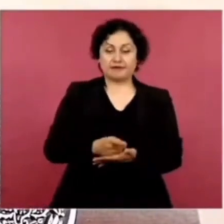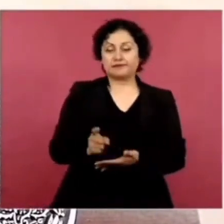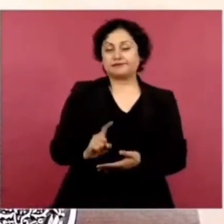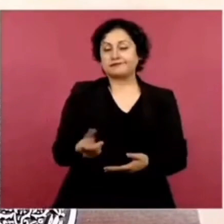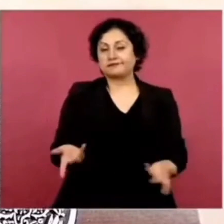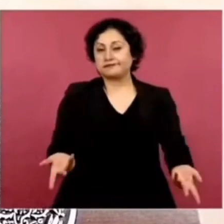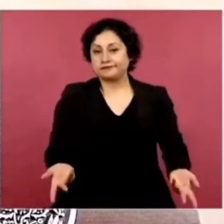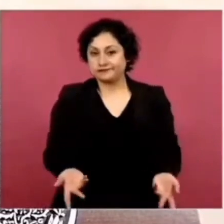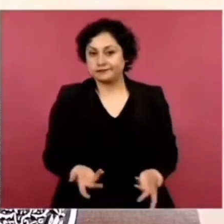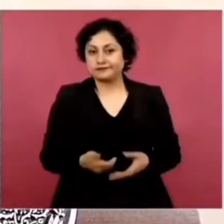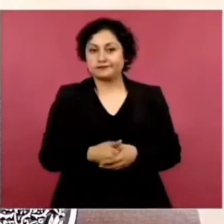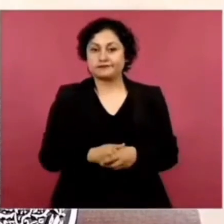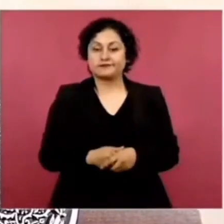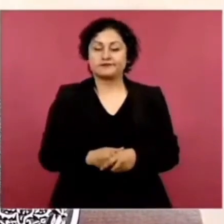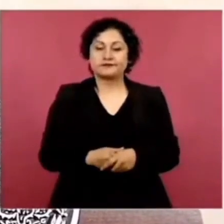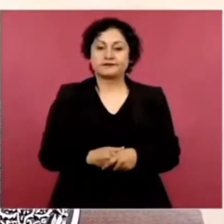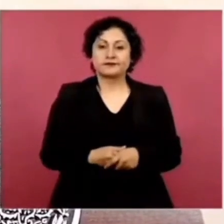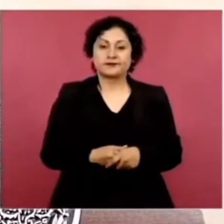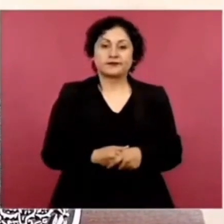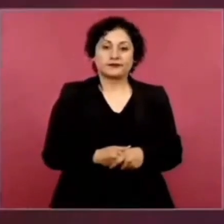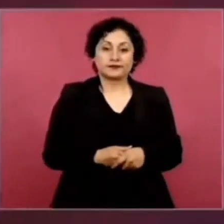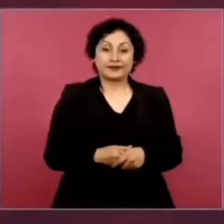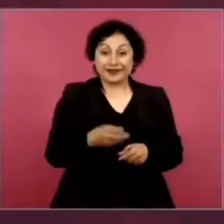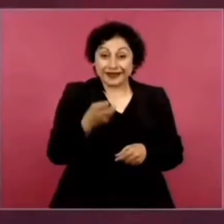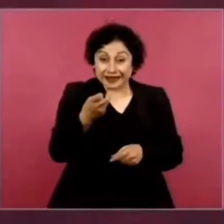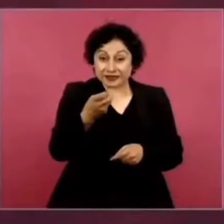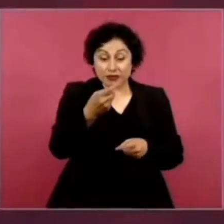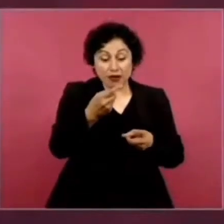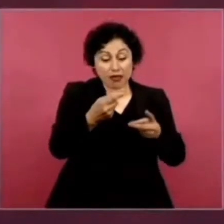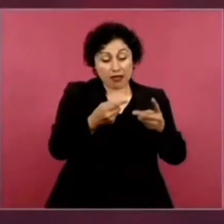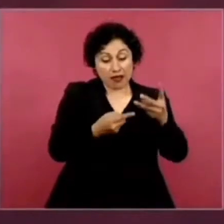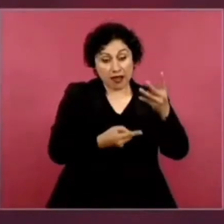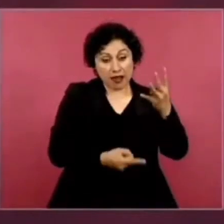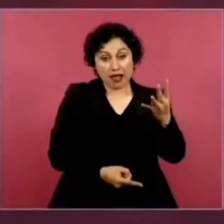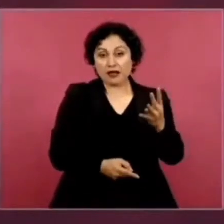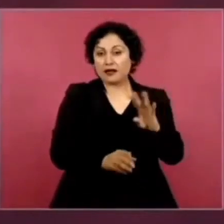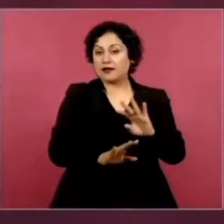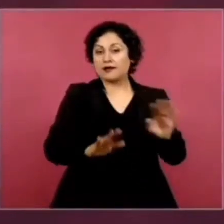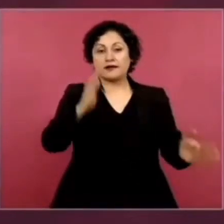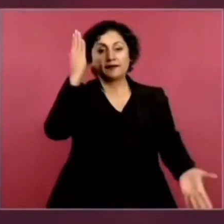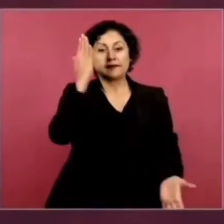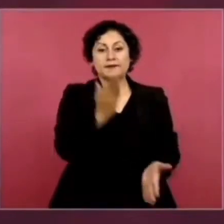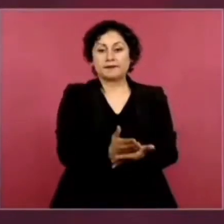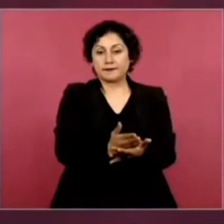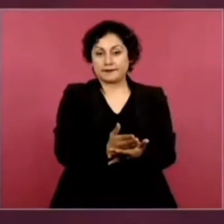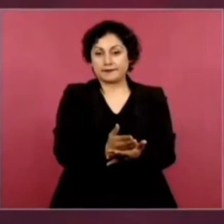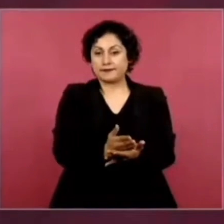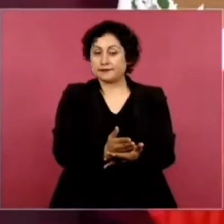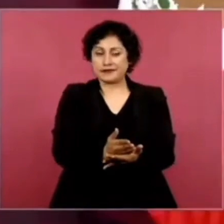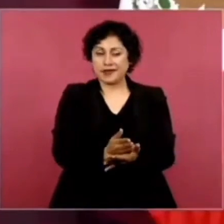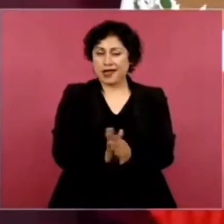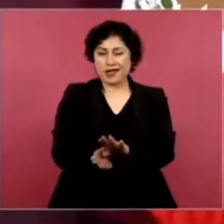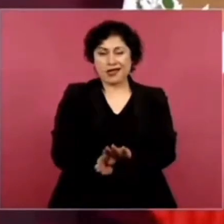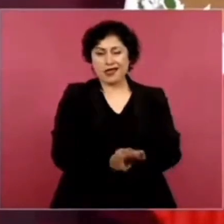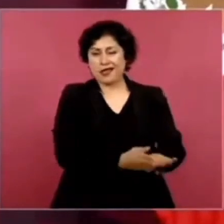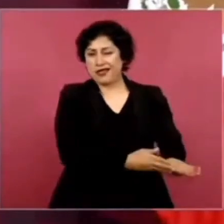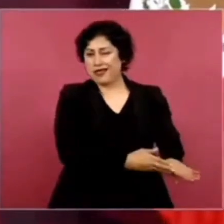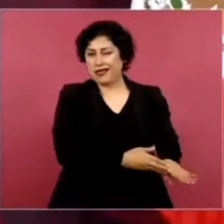Entonces, ya eso no, ya es